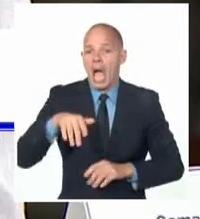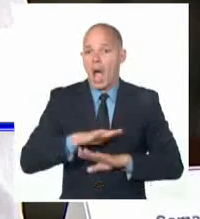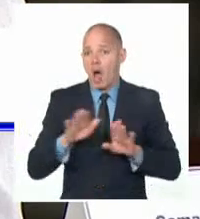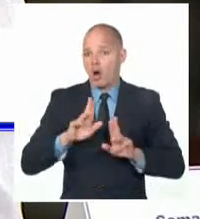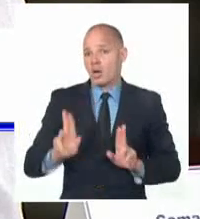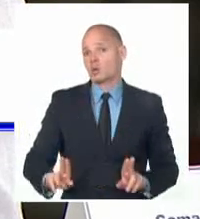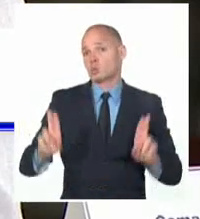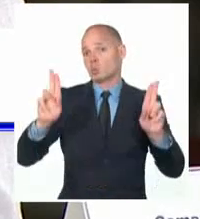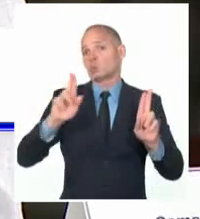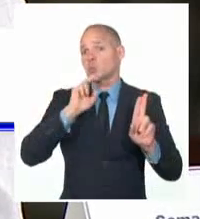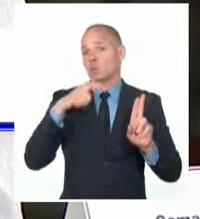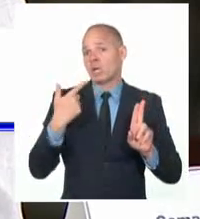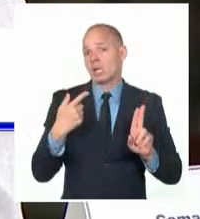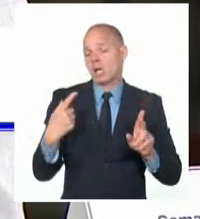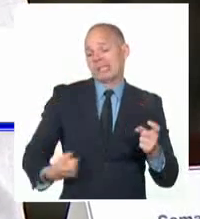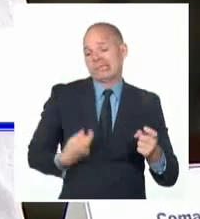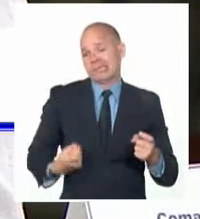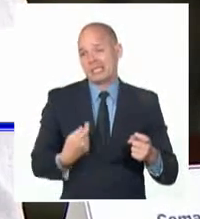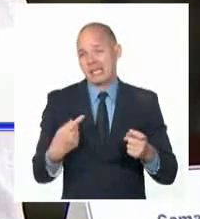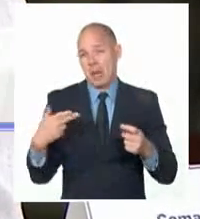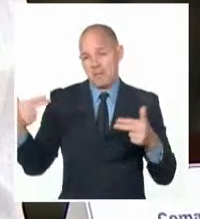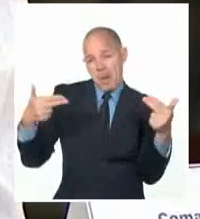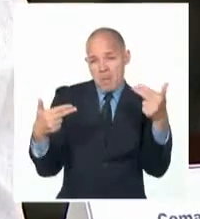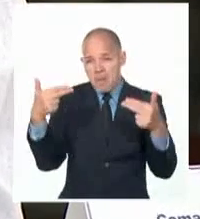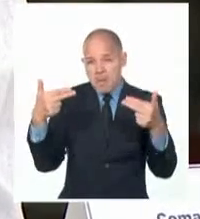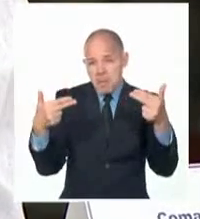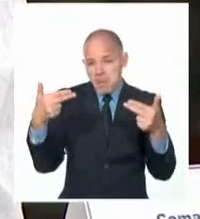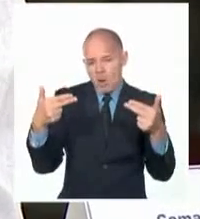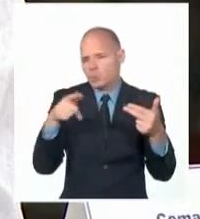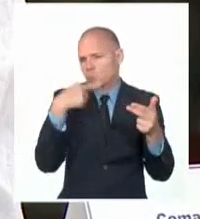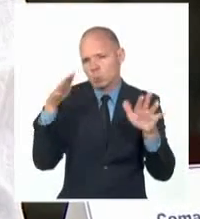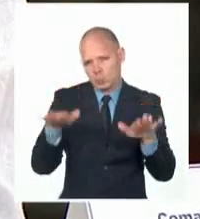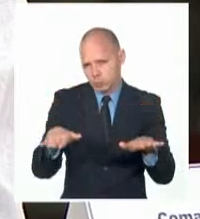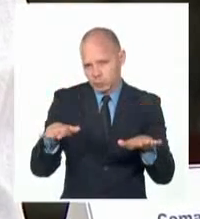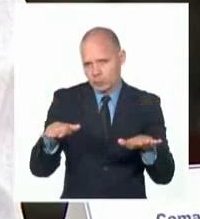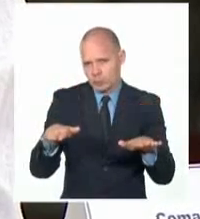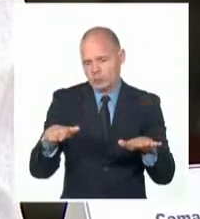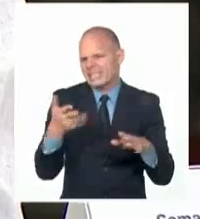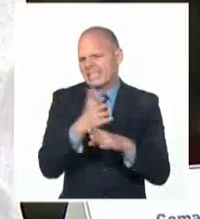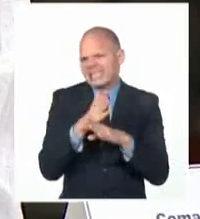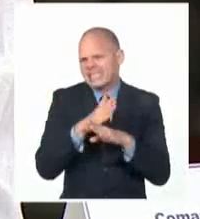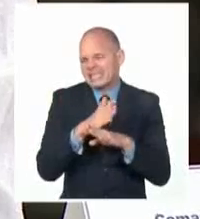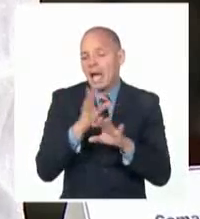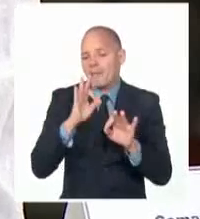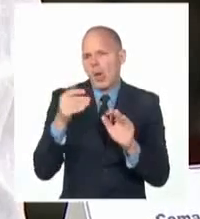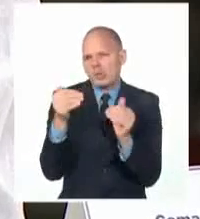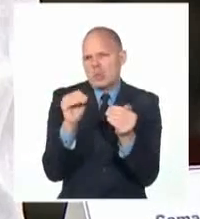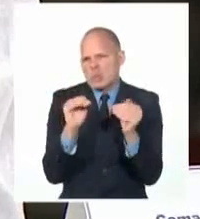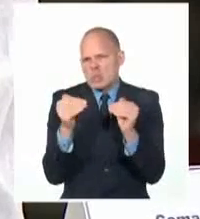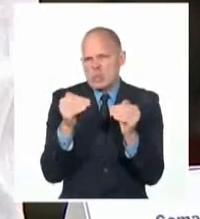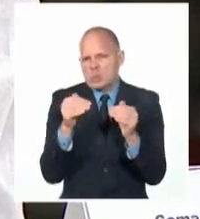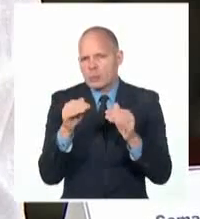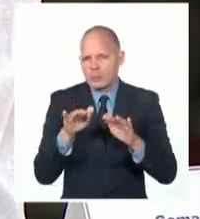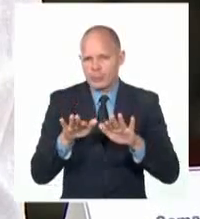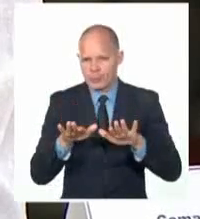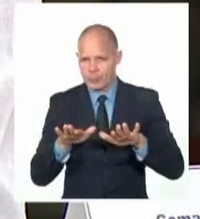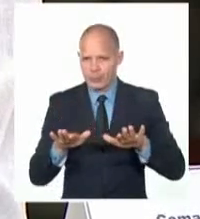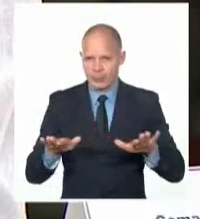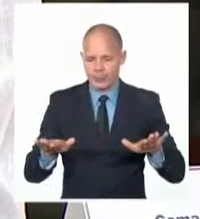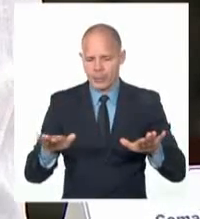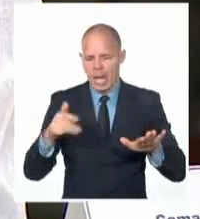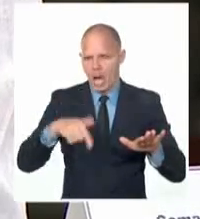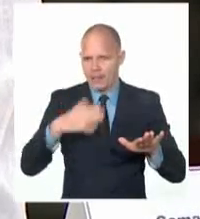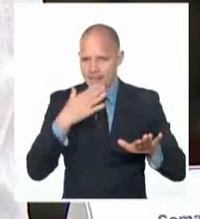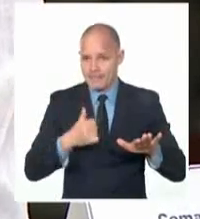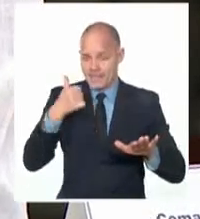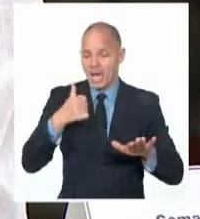busca fundamentalmente un propósito humanitario de rebajar la intensidad del conflicto para que en Colombia